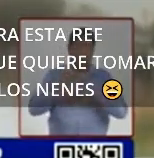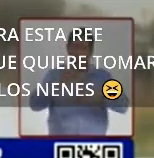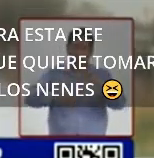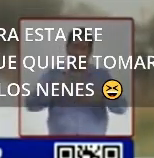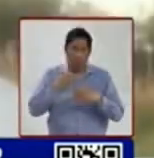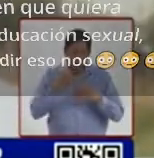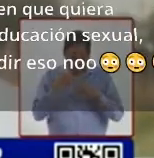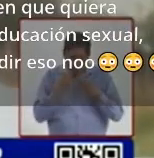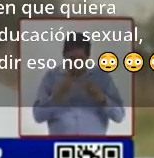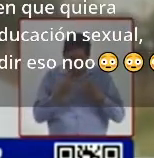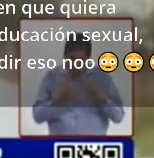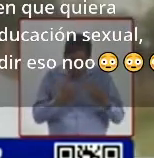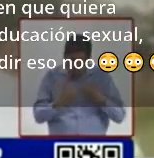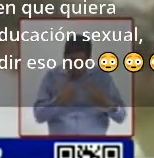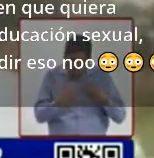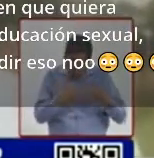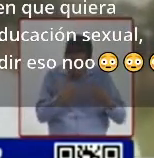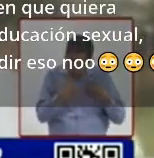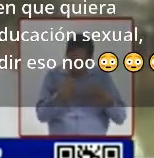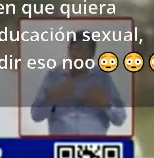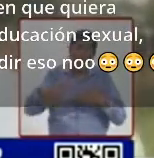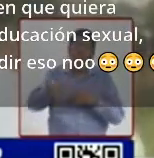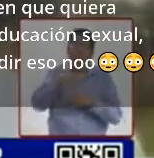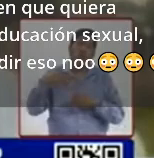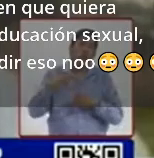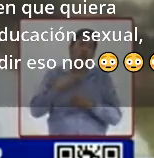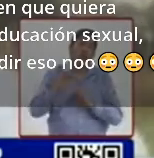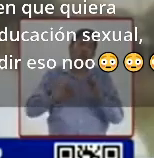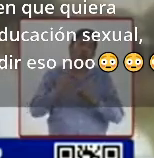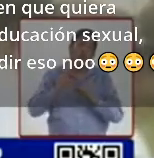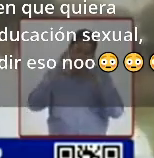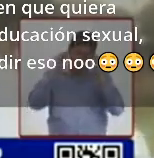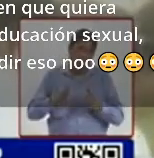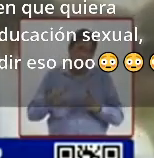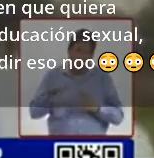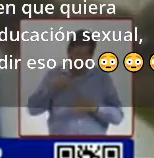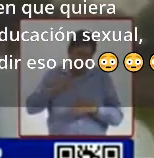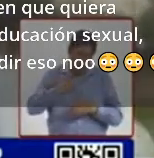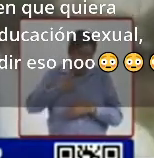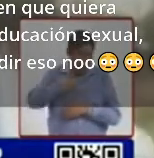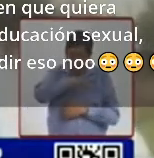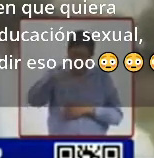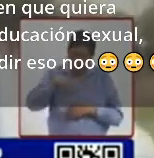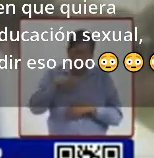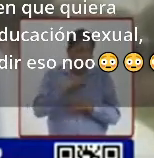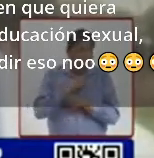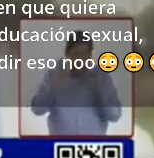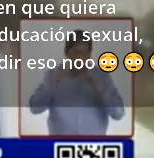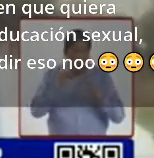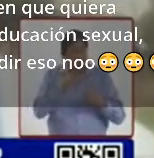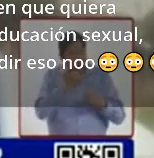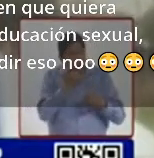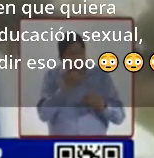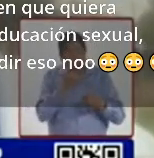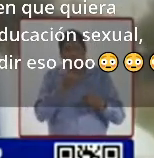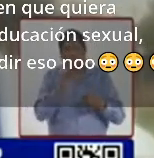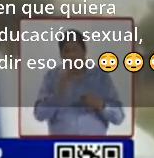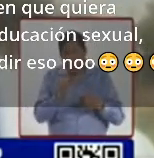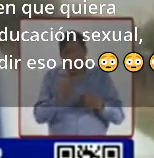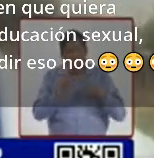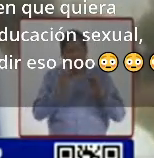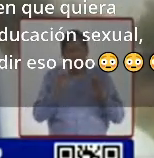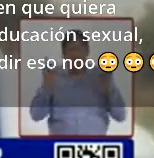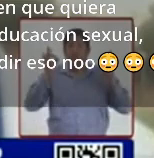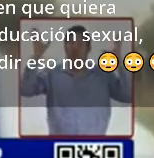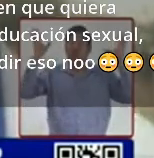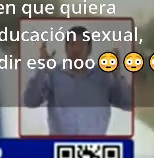el proceso se irá ventilando la situación correspondiente. De esa manera se va a calificar, si califica para una falta leve, grave o